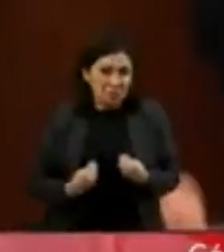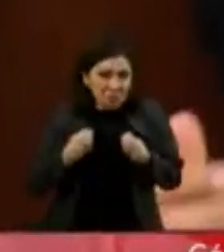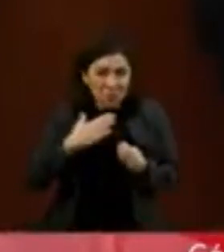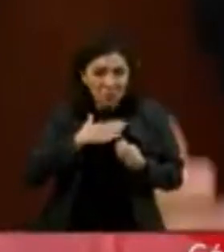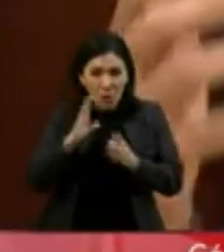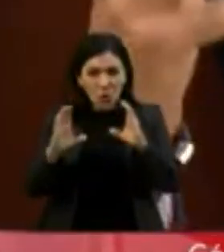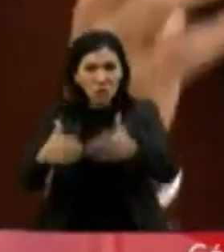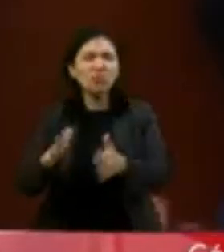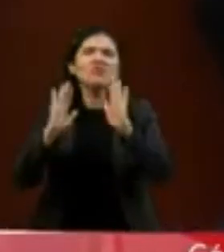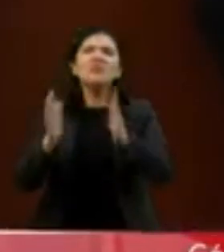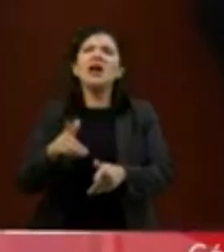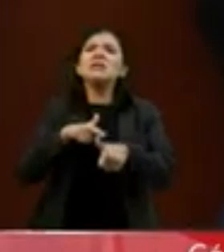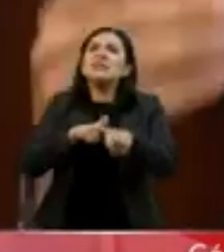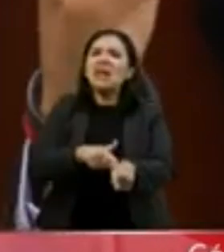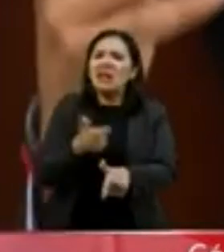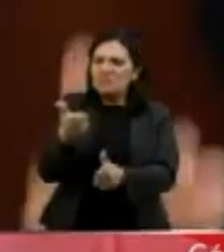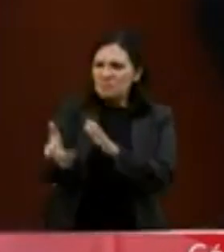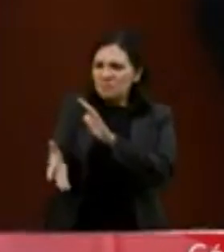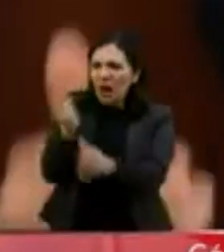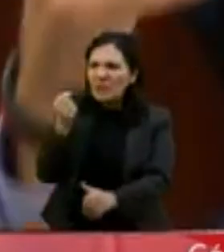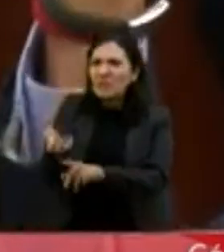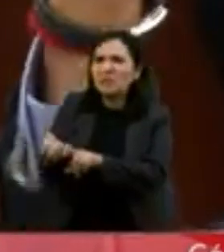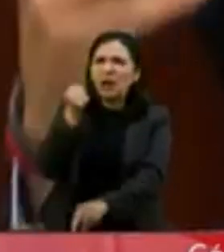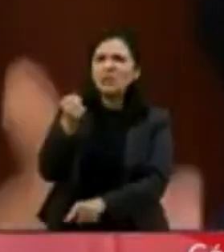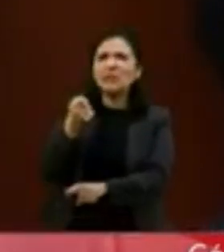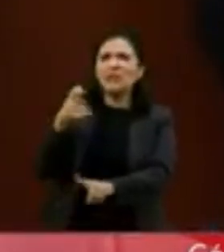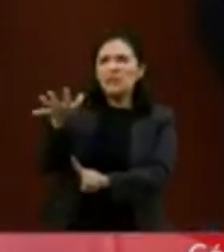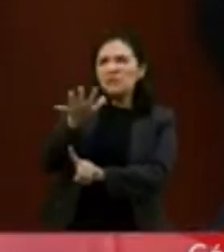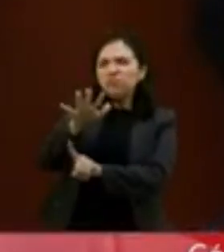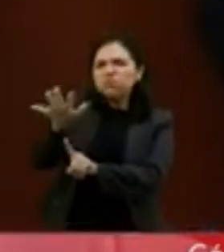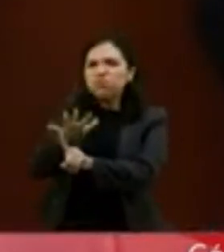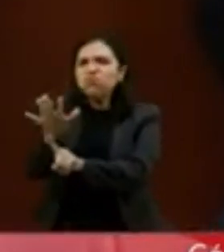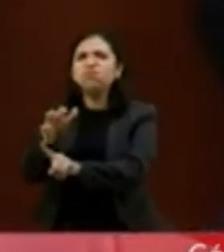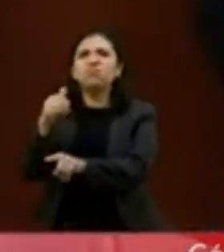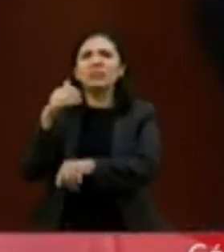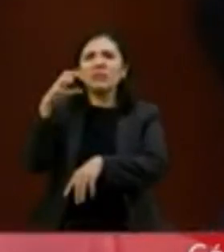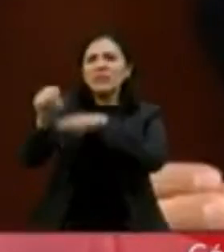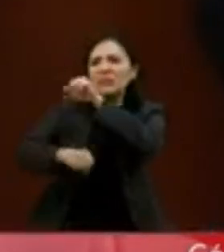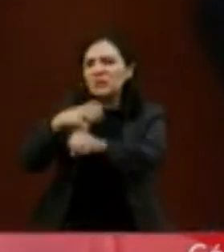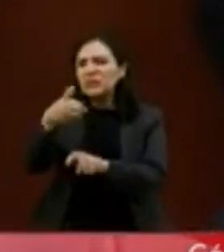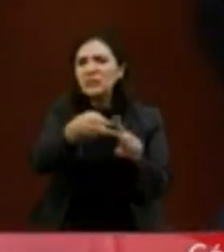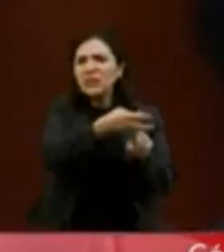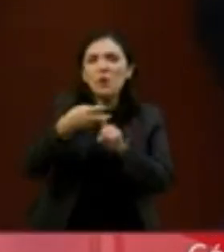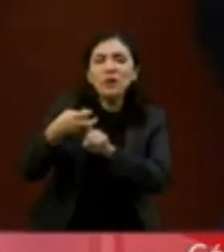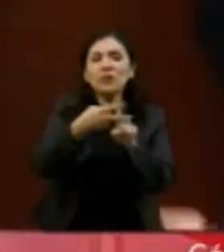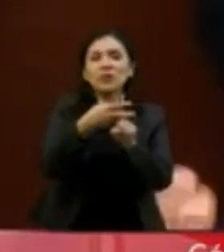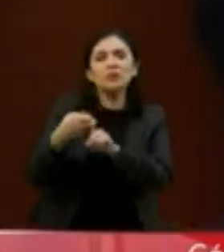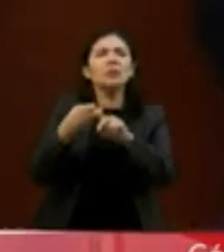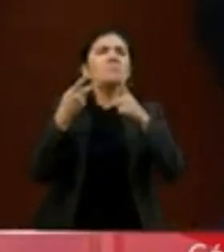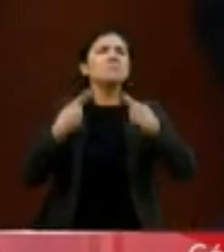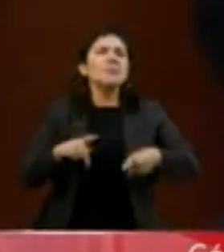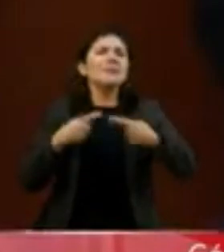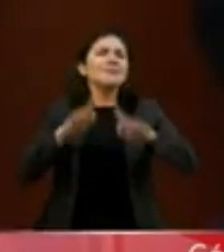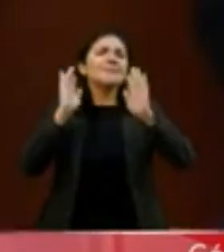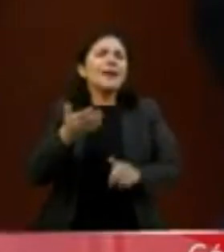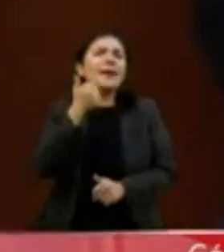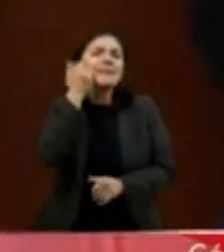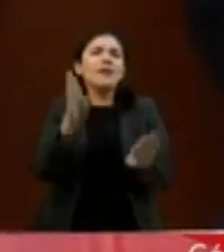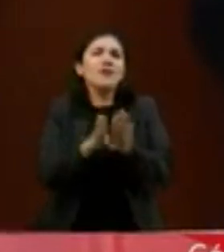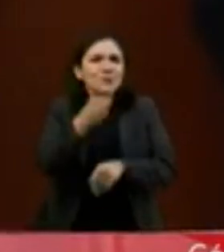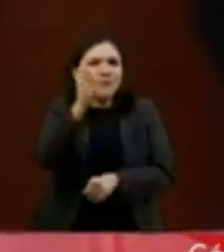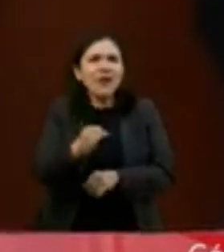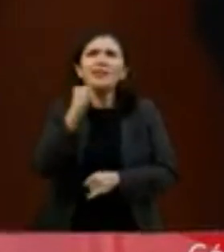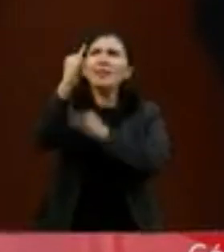comunidades lo siguen extorsionando persiguiendo secuestrando Y claro que la gente quisiera que hubiera una